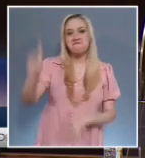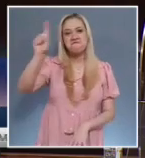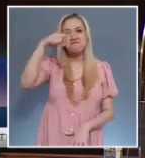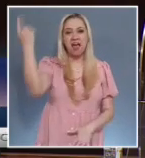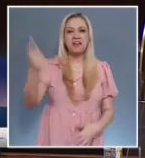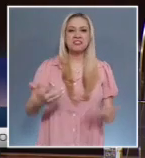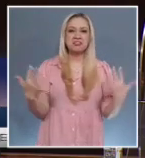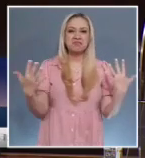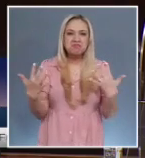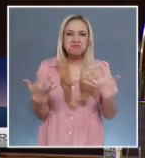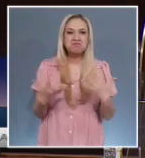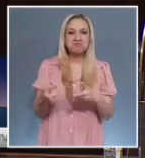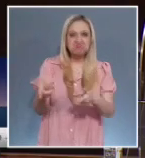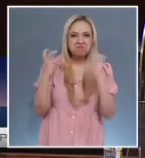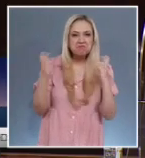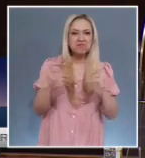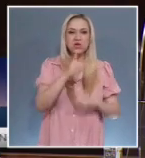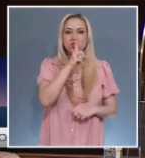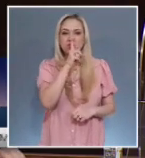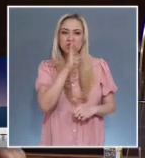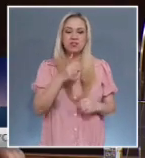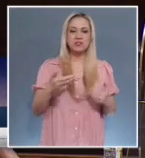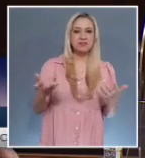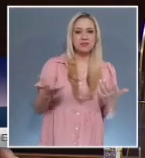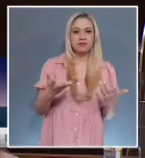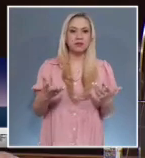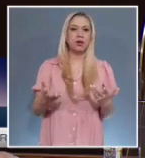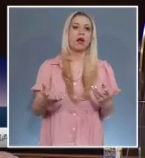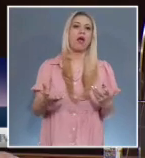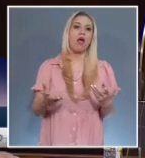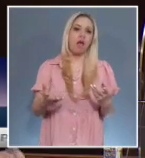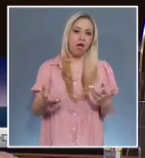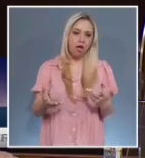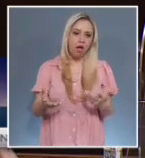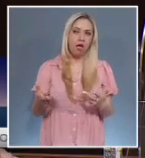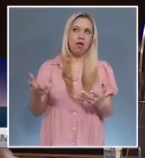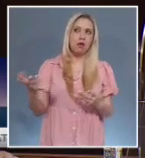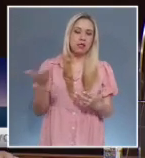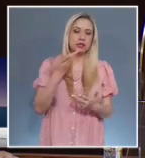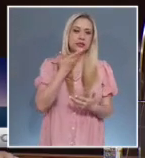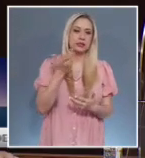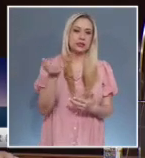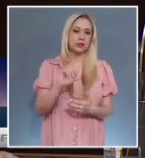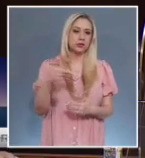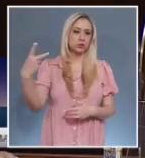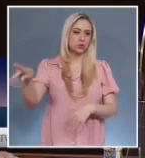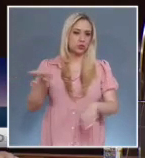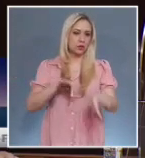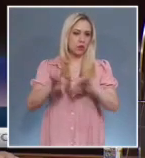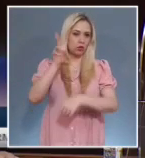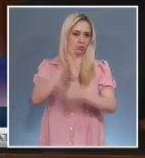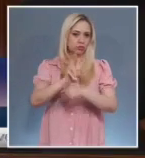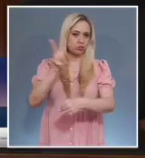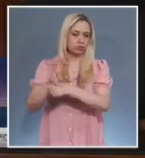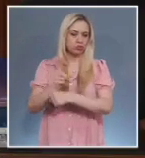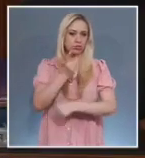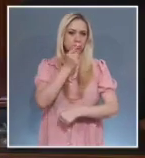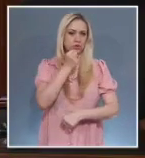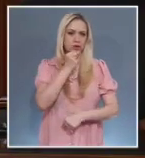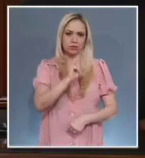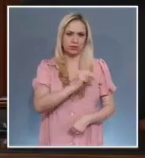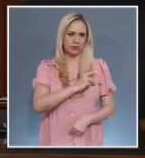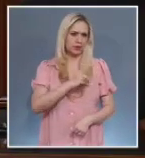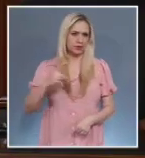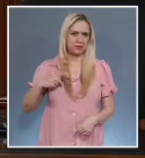el cumplimiento de funciones de seguridad pública, procuración e impartición de justicia o incluso de ejecución de penas. En